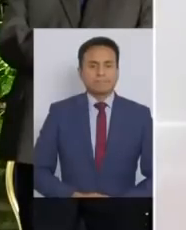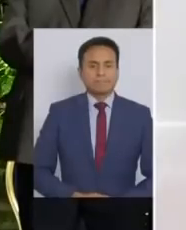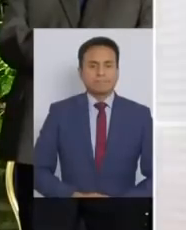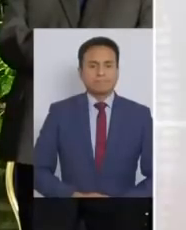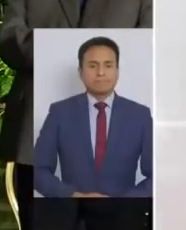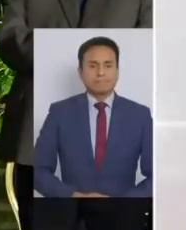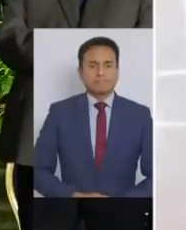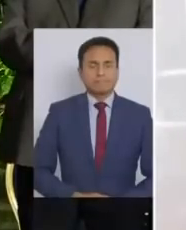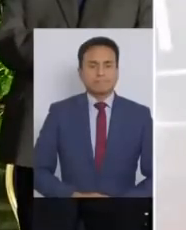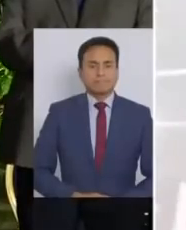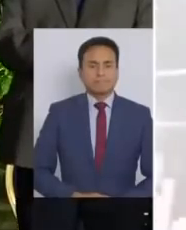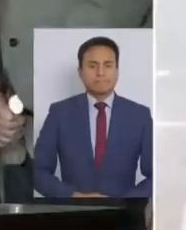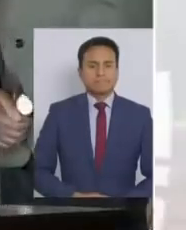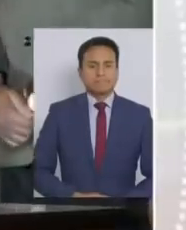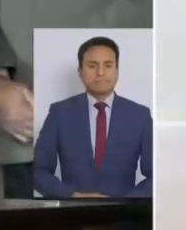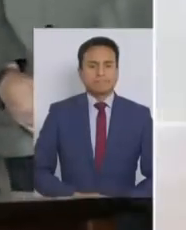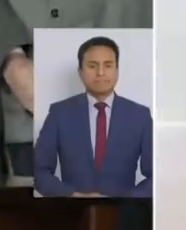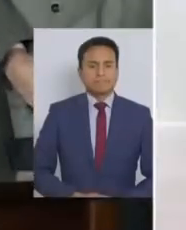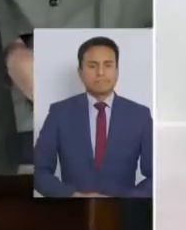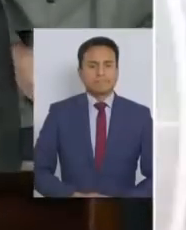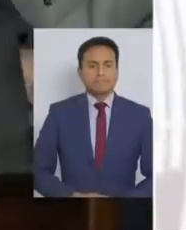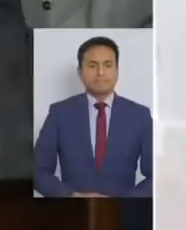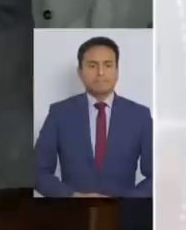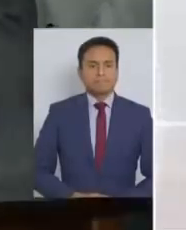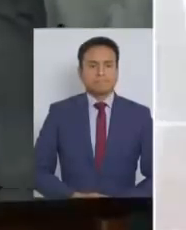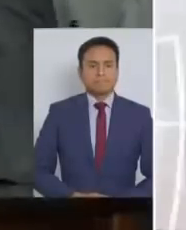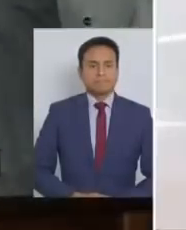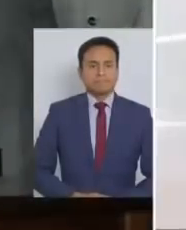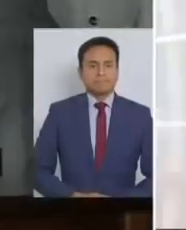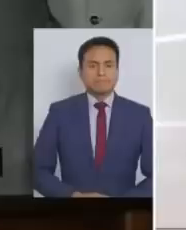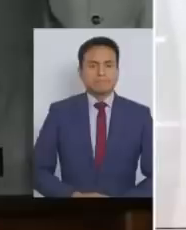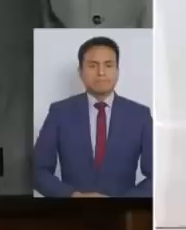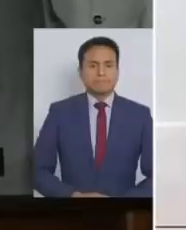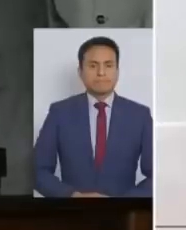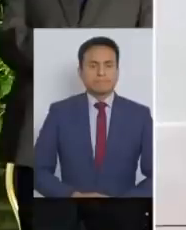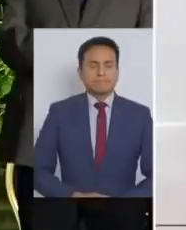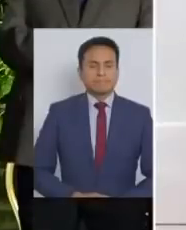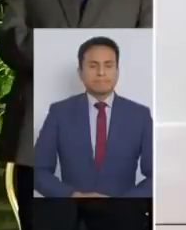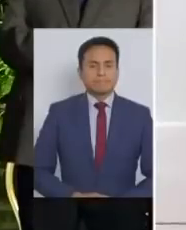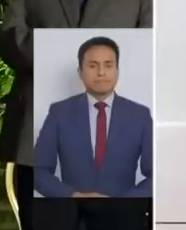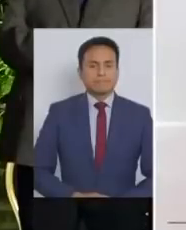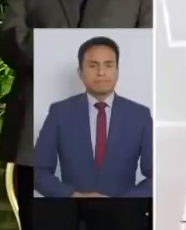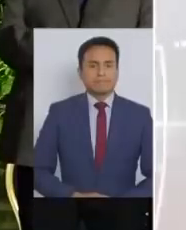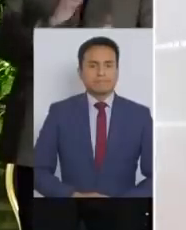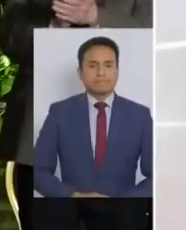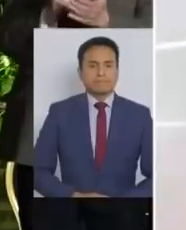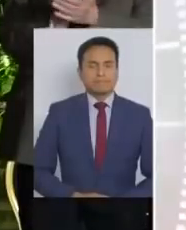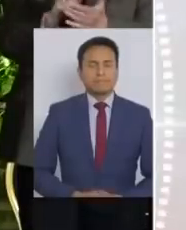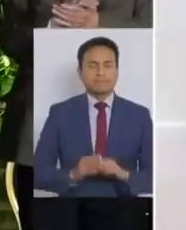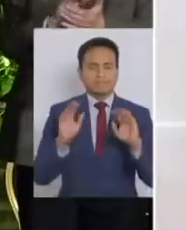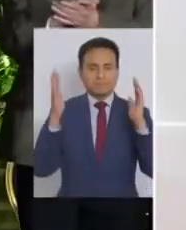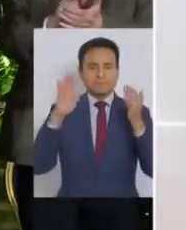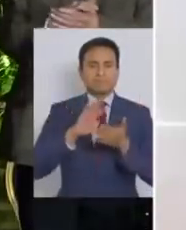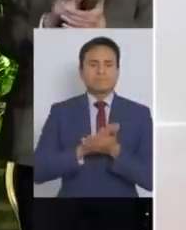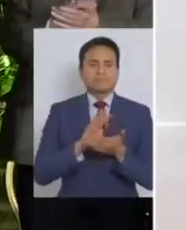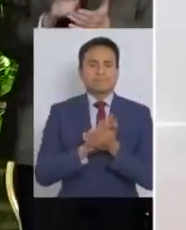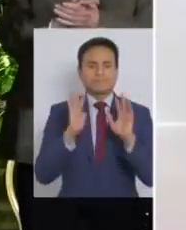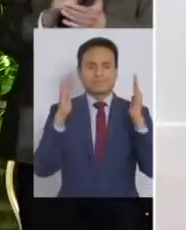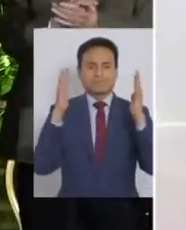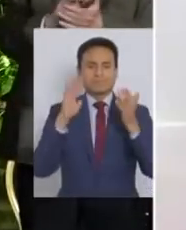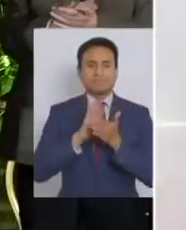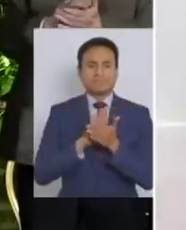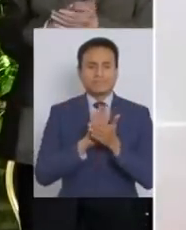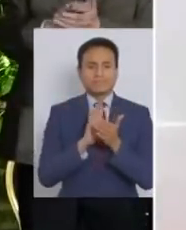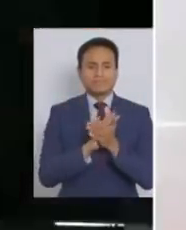también y compartimos las palabras también que ha tenido la senadora Yanna Proboste de que podría haber mayores ayudas y esperamos que también la